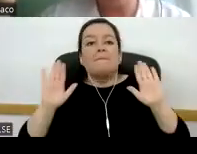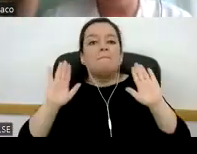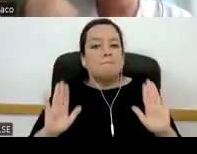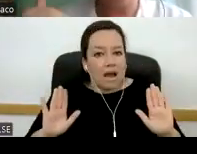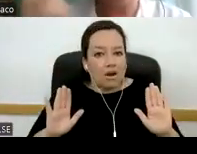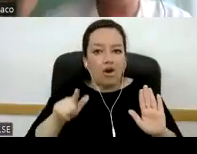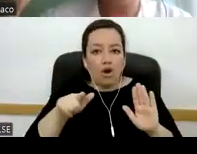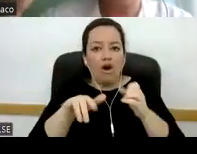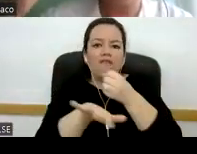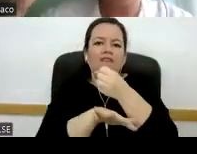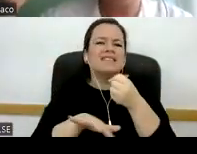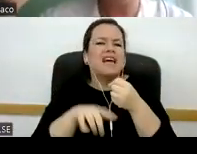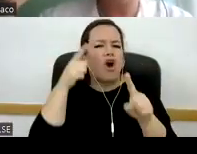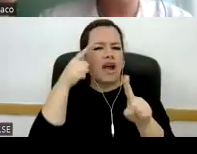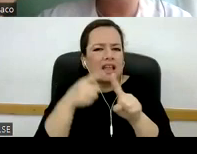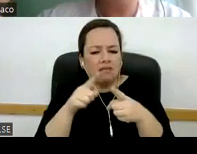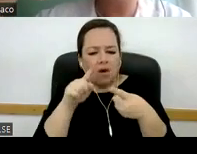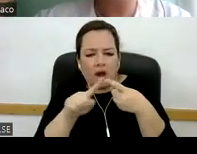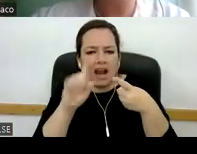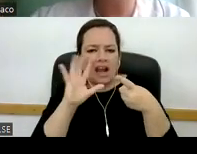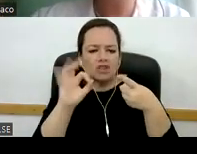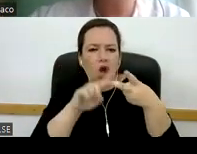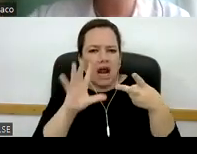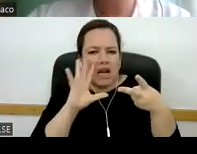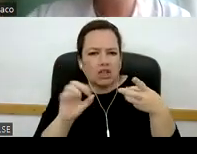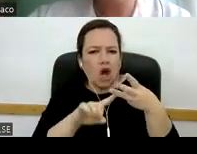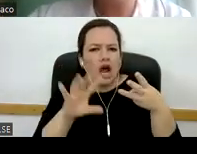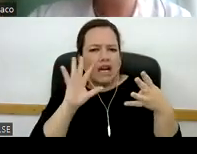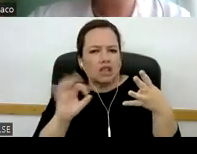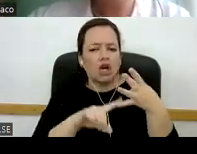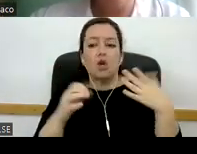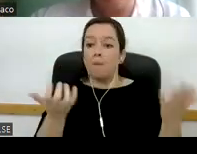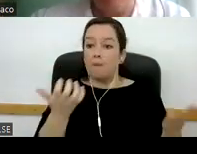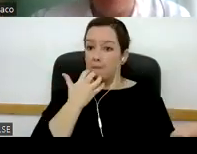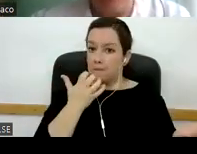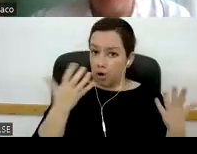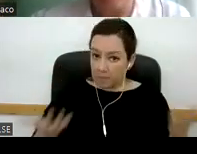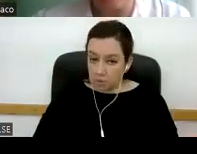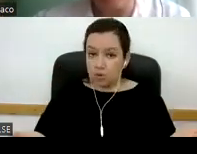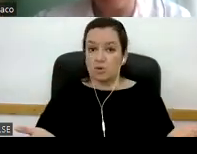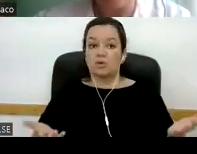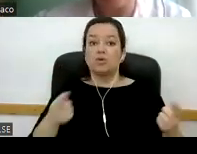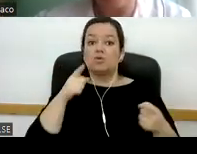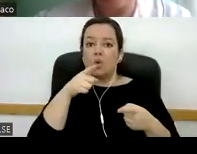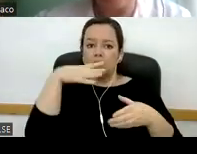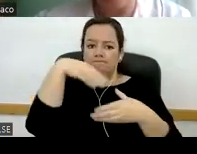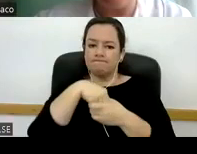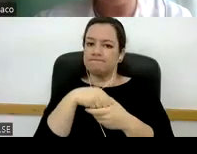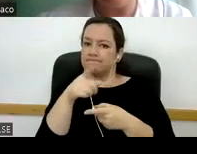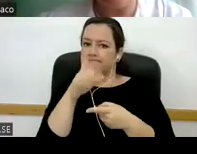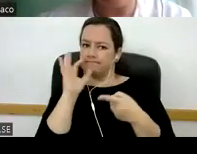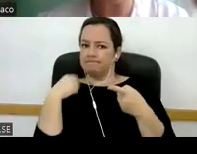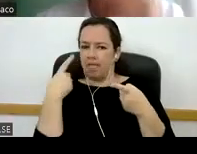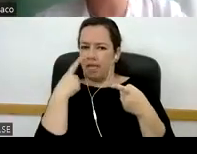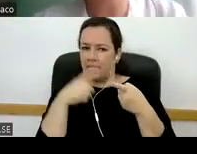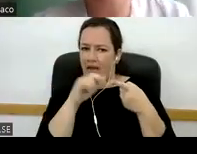en los factores. Es decir, el riesgo cardiovascular es tanto mayor cuanto mayor número de factores de riesgo